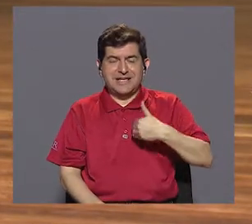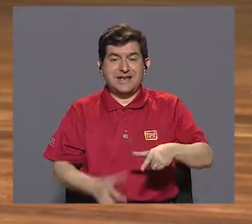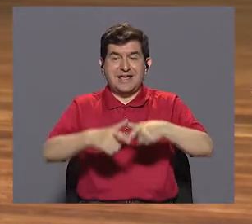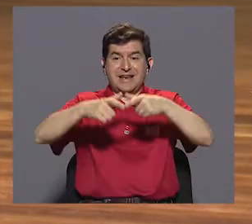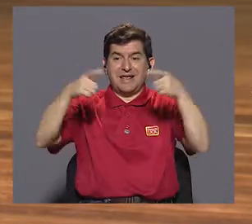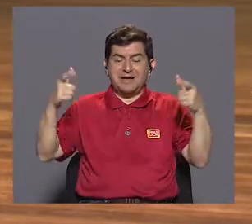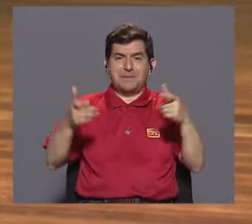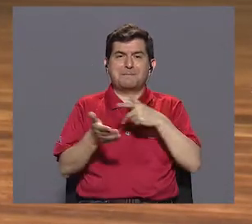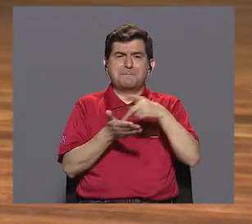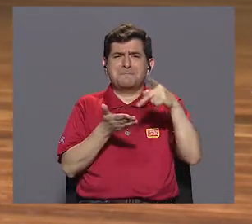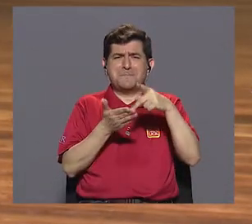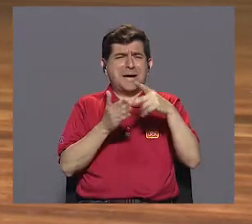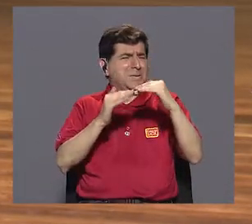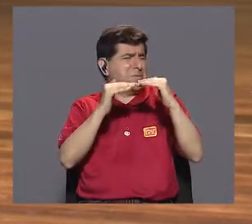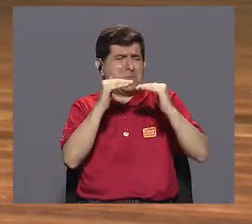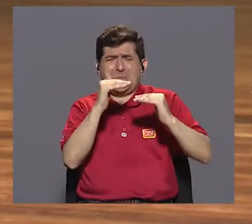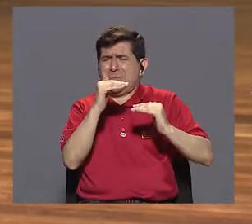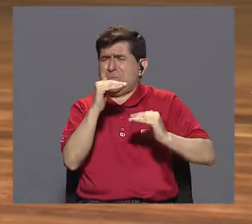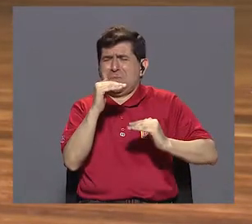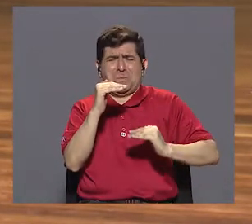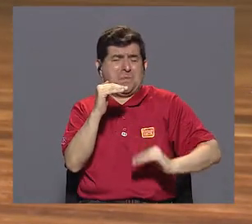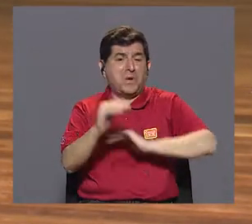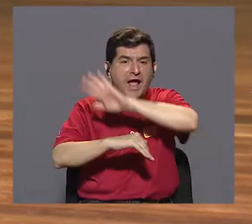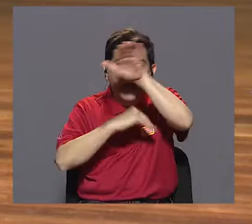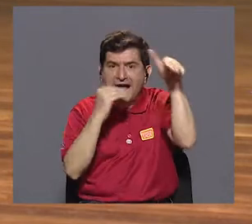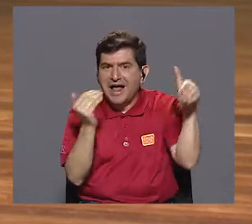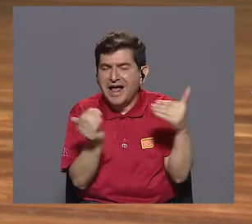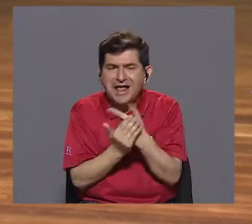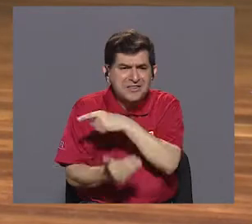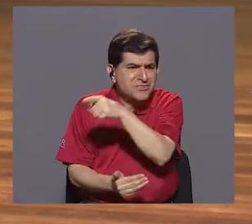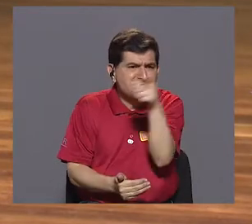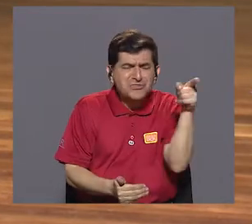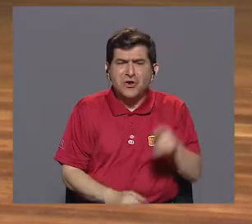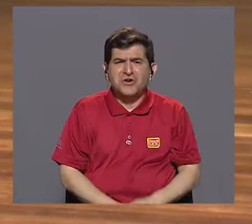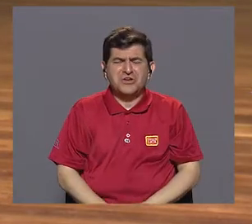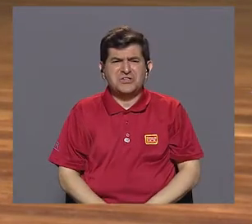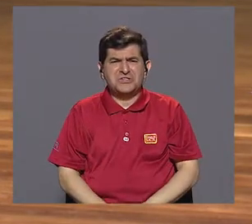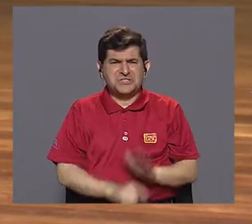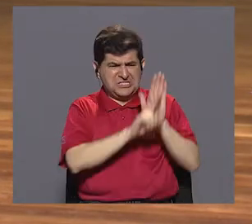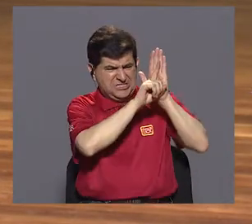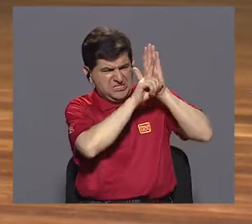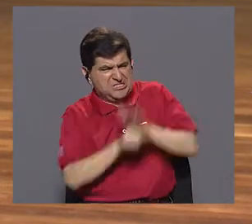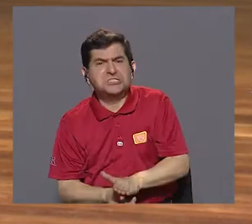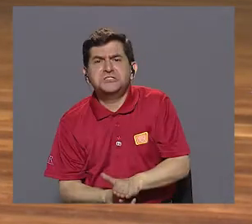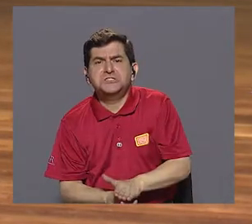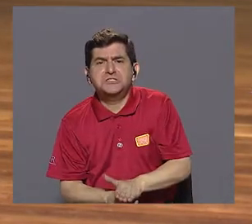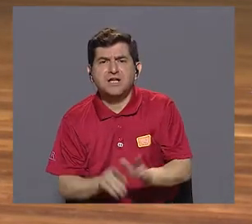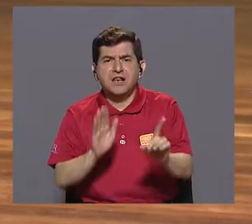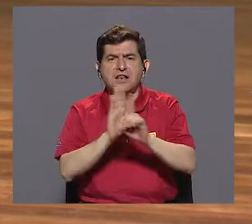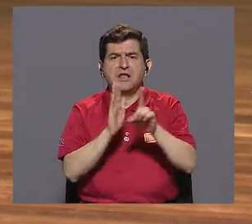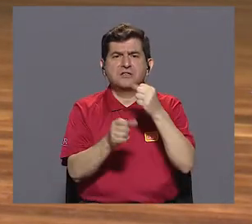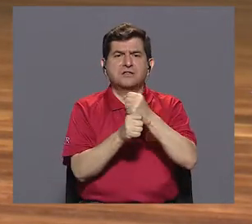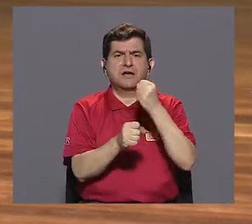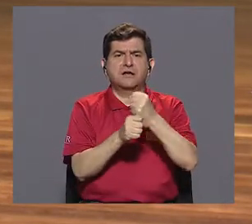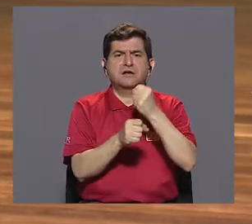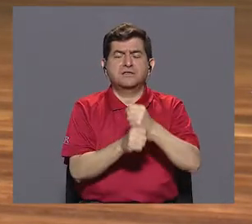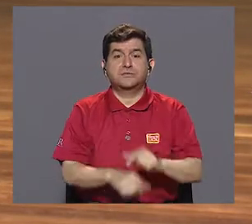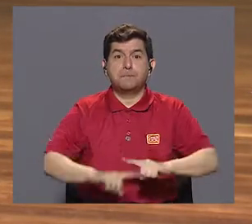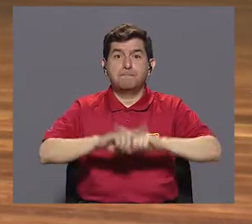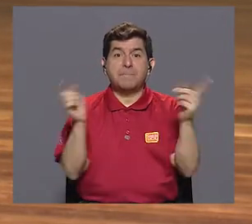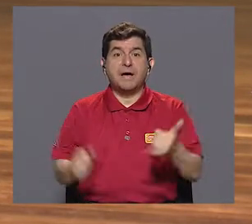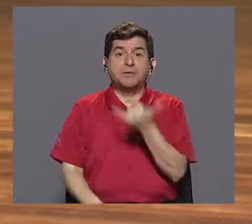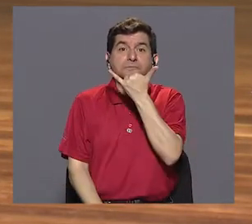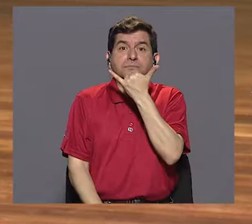su mayoría salarios de hambre. A todos y a todos se les pisotean sus derechos laborales,